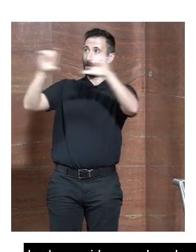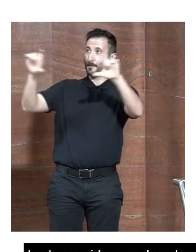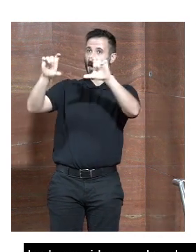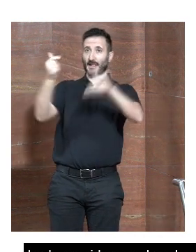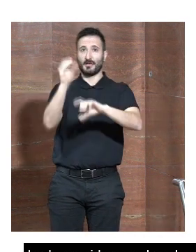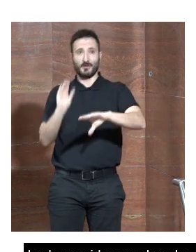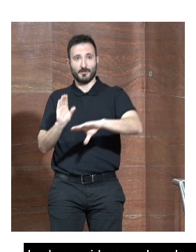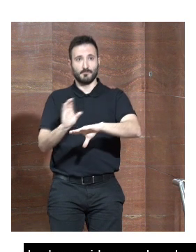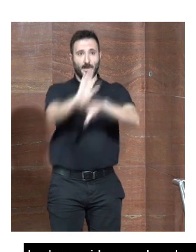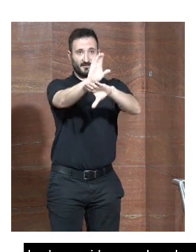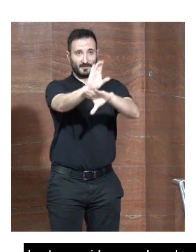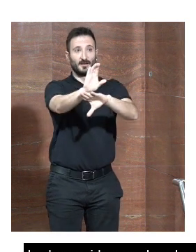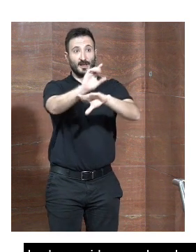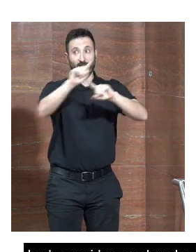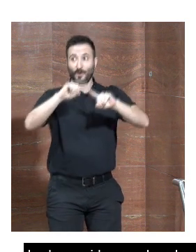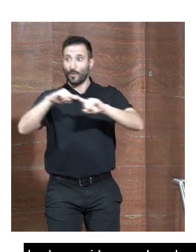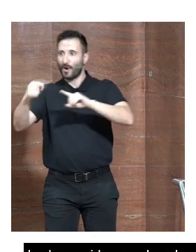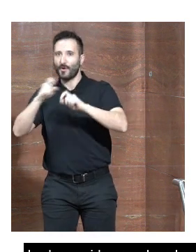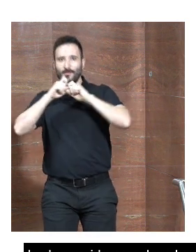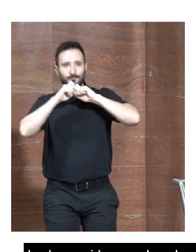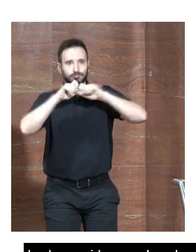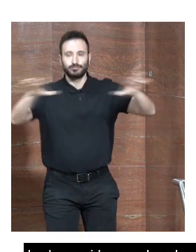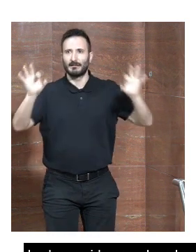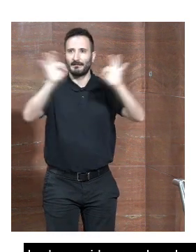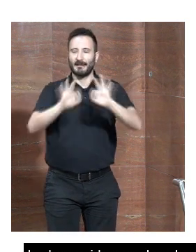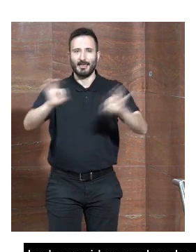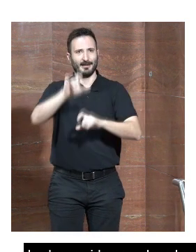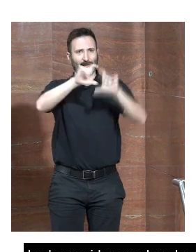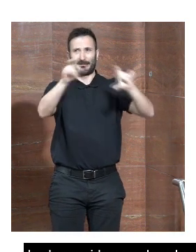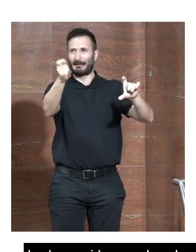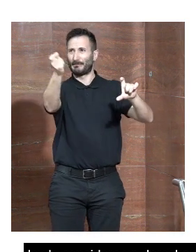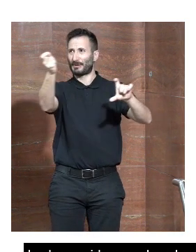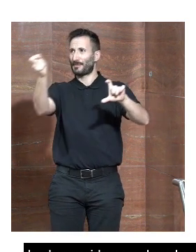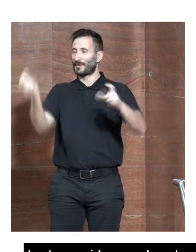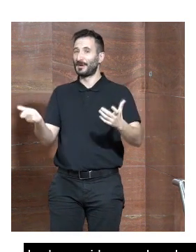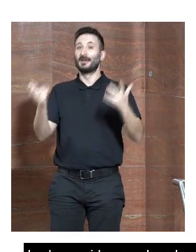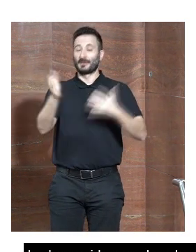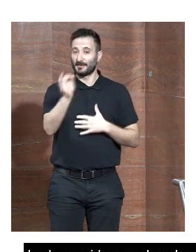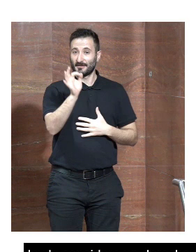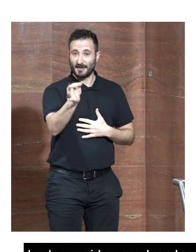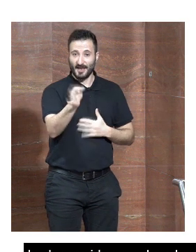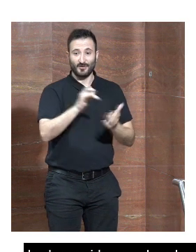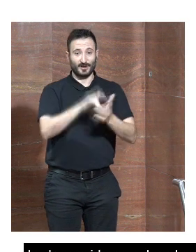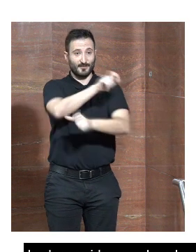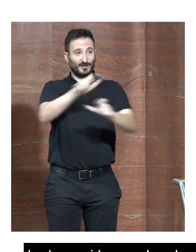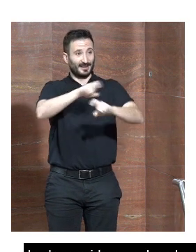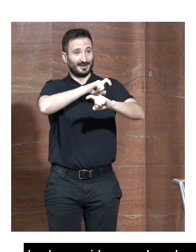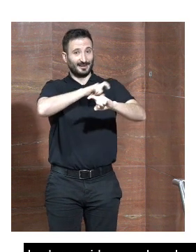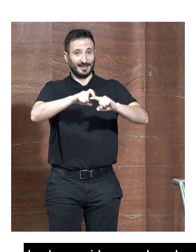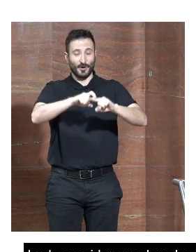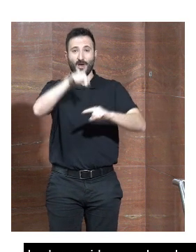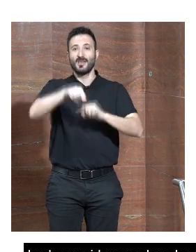un montón de dinero en hacer algo y luego no lo comunique. Y entonces es cierto, hay muchísimas personas de todo tipo que no conocen lo